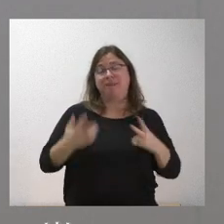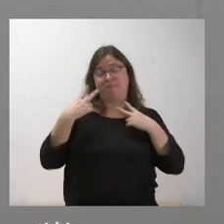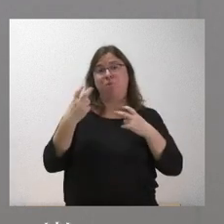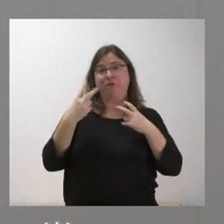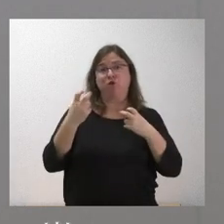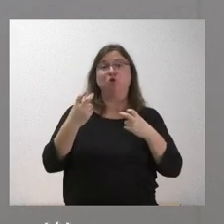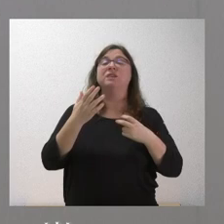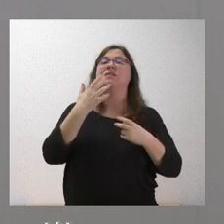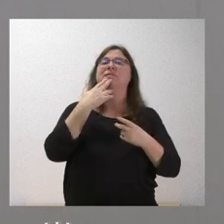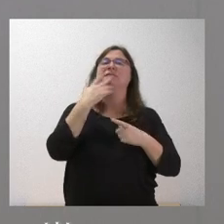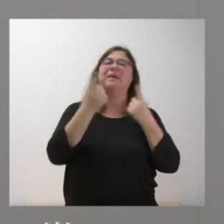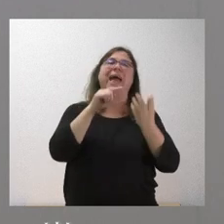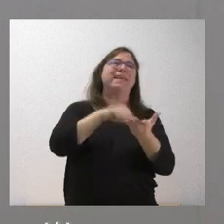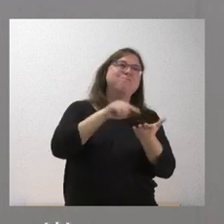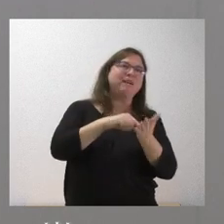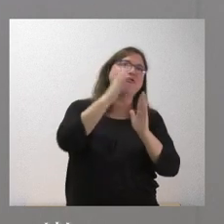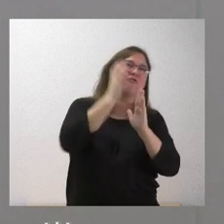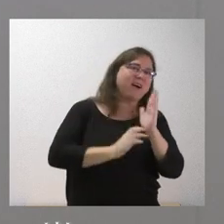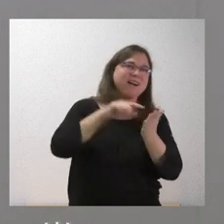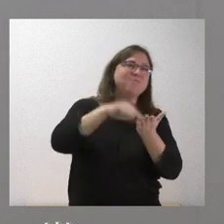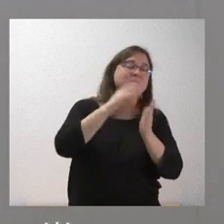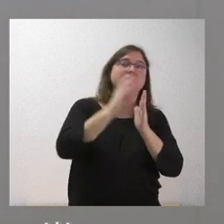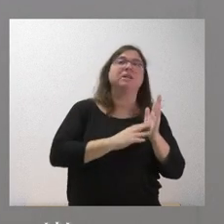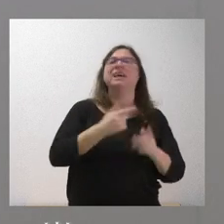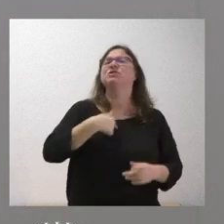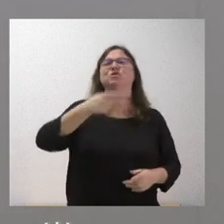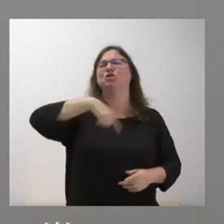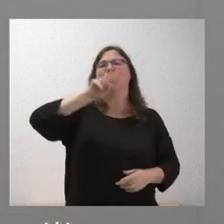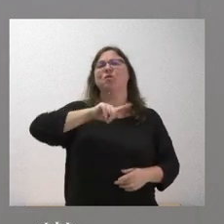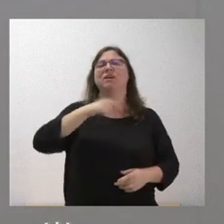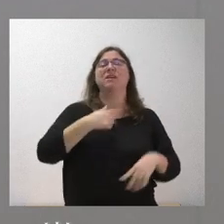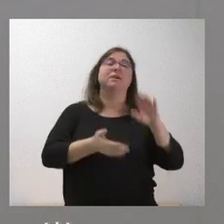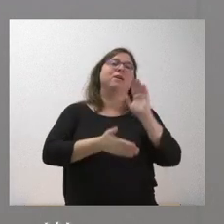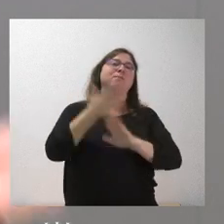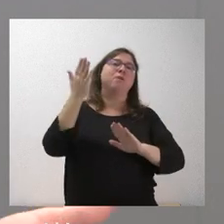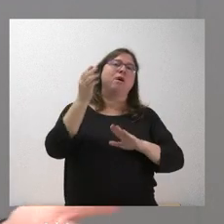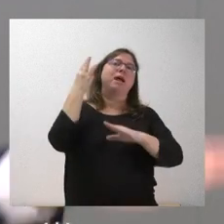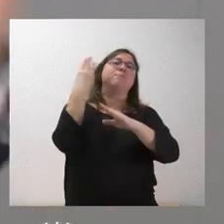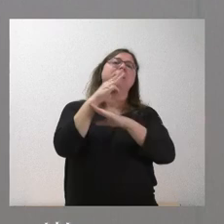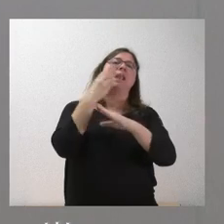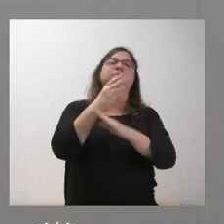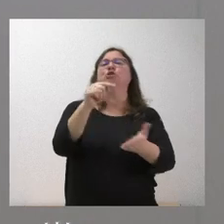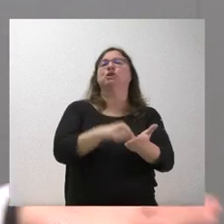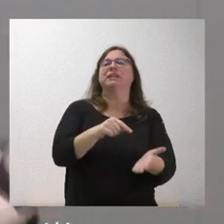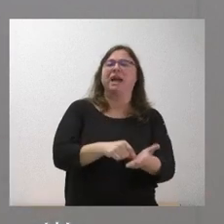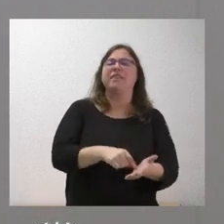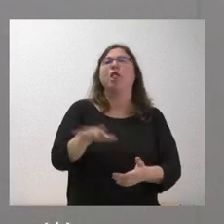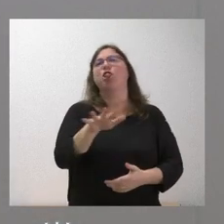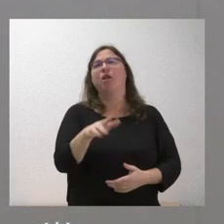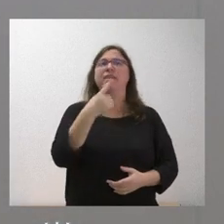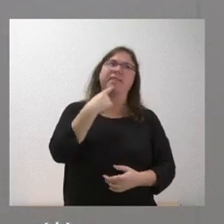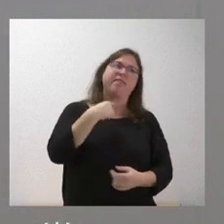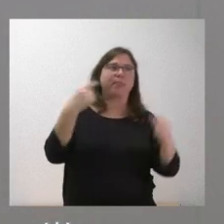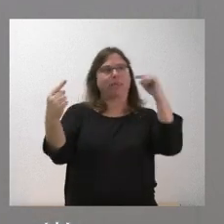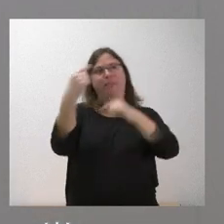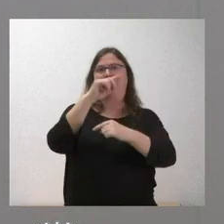aborda la bajada de impuestos está dando mucha seguridad mucha confianza nosotros no somos de aquellos que van al parlamento y porque haya una exigencia de repente donde decían una cosa y dicen la